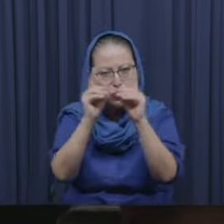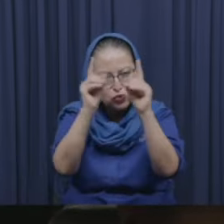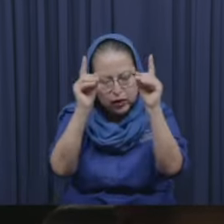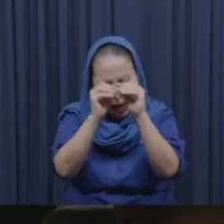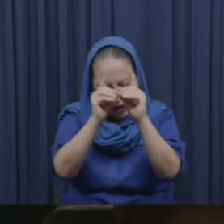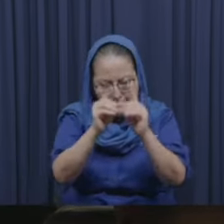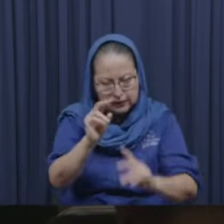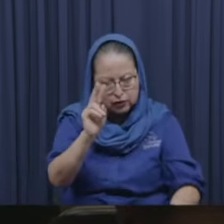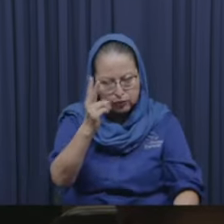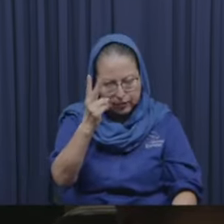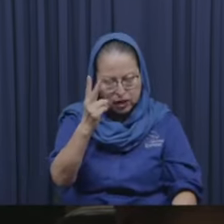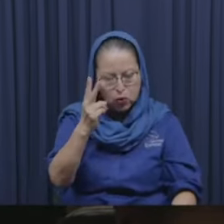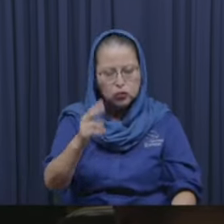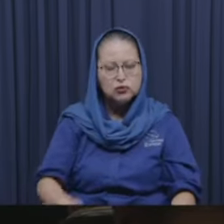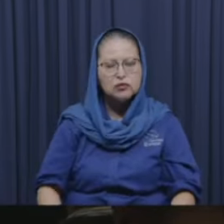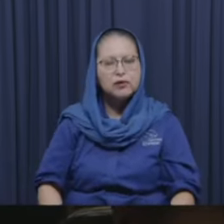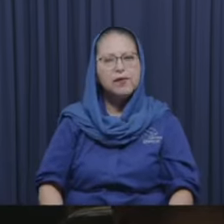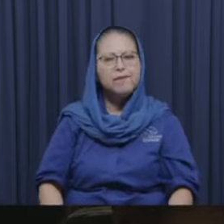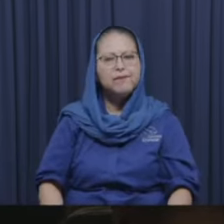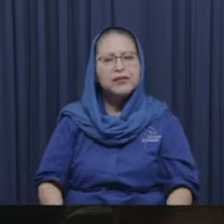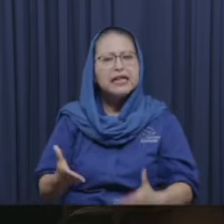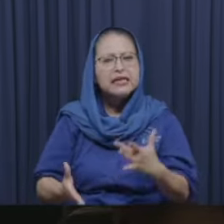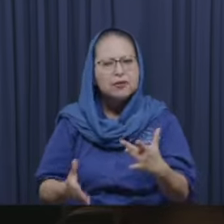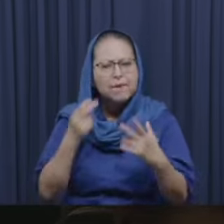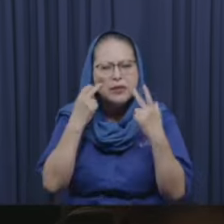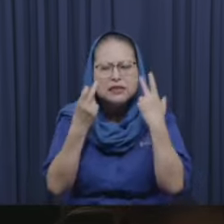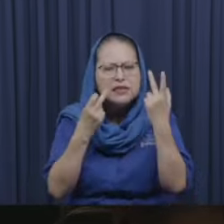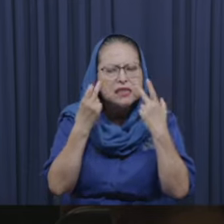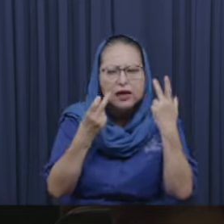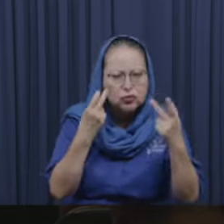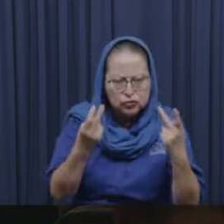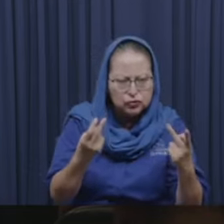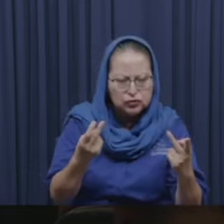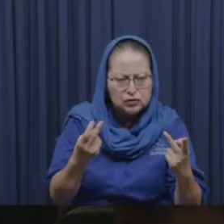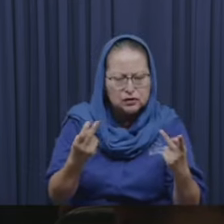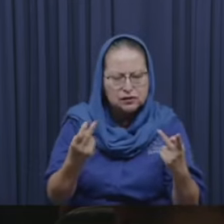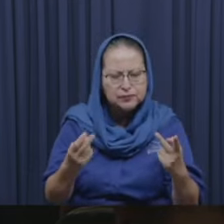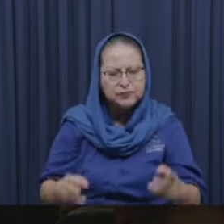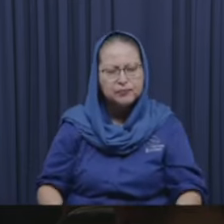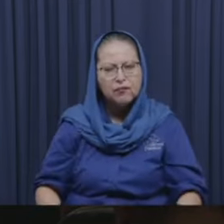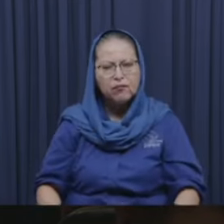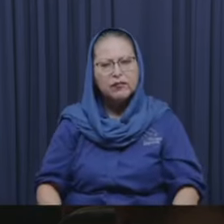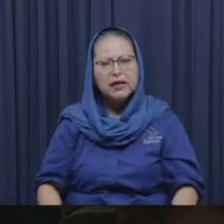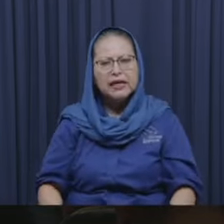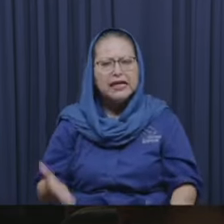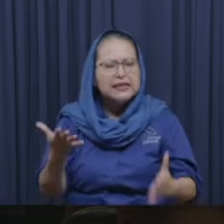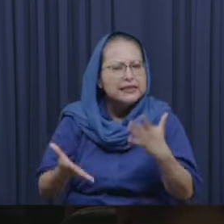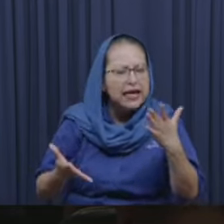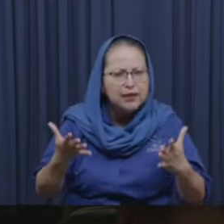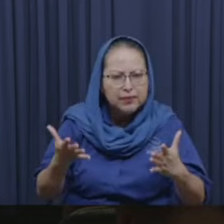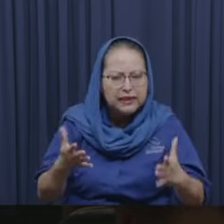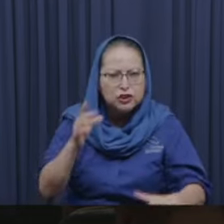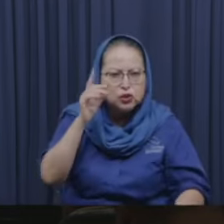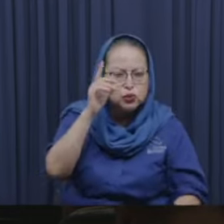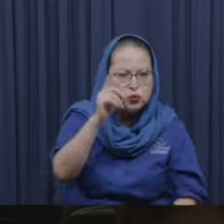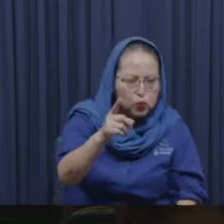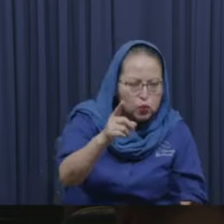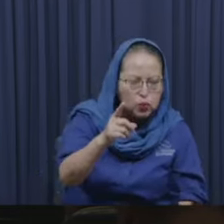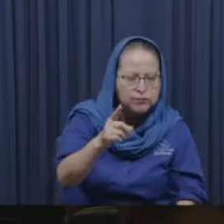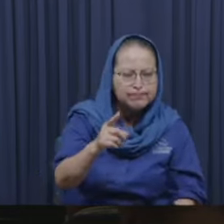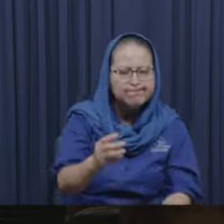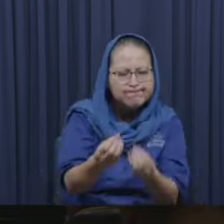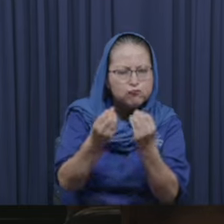vez va a las iglesias pero no hay forma que prospere No hay forma que continúe siempre pasa